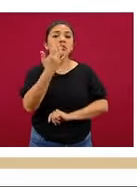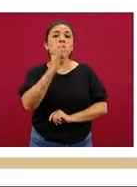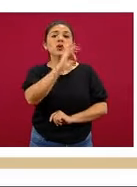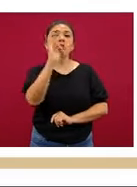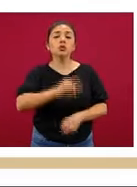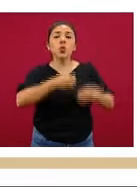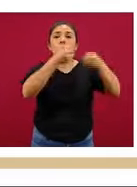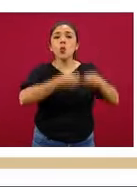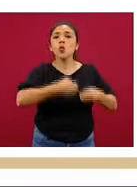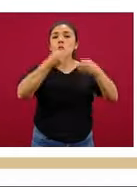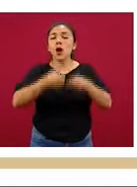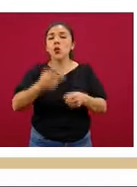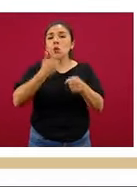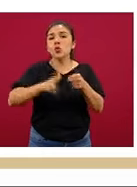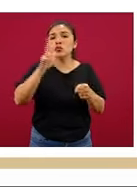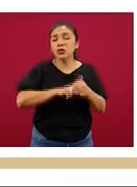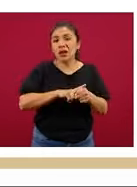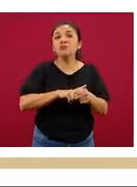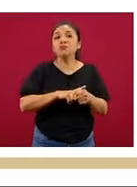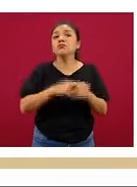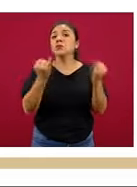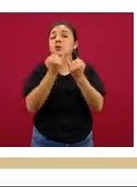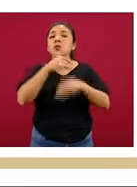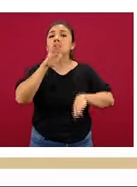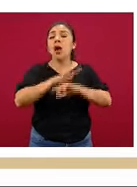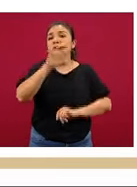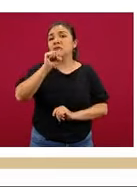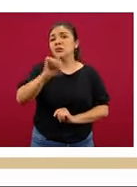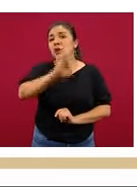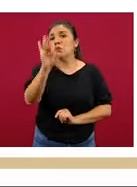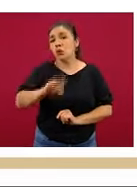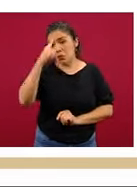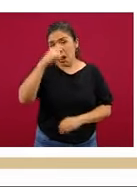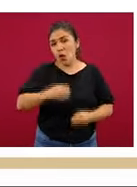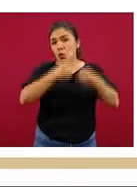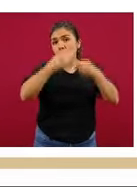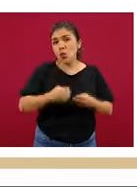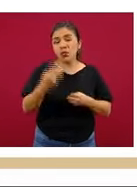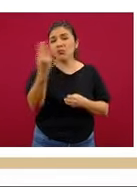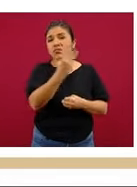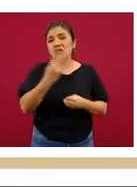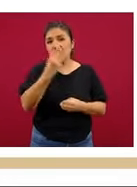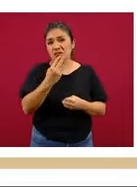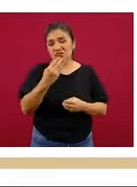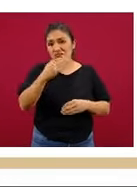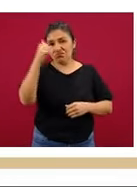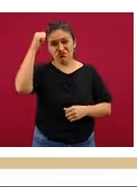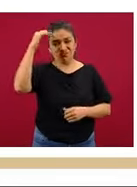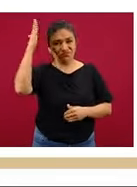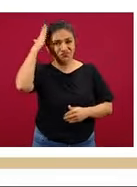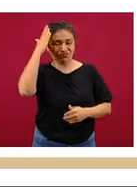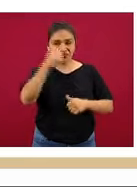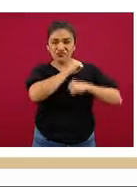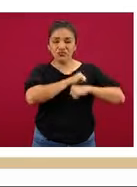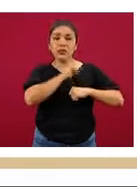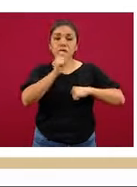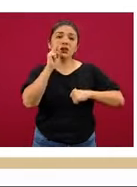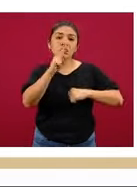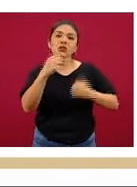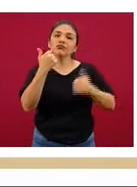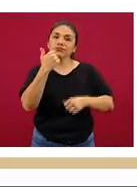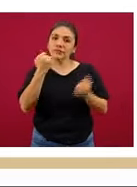50% de ocupación, inclusive superando ya el 60% de ocupación los tres Primero, si es una situación que se está